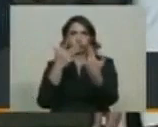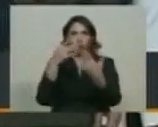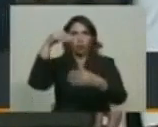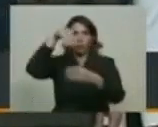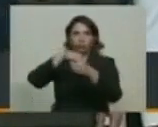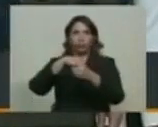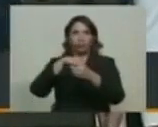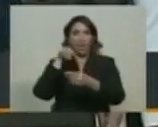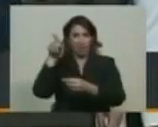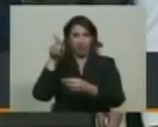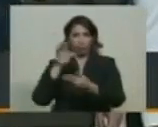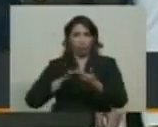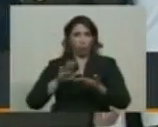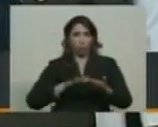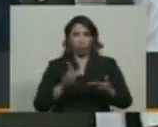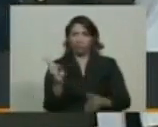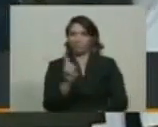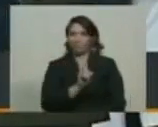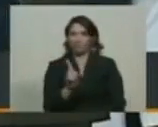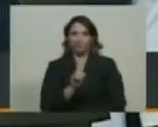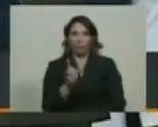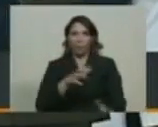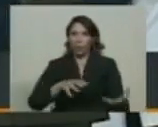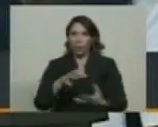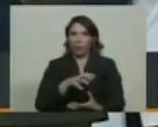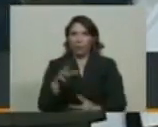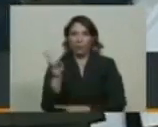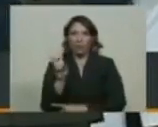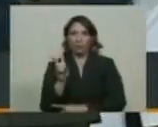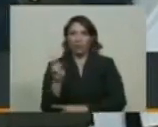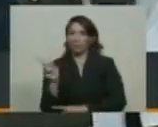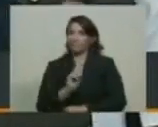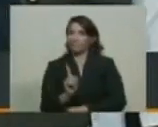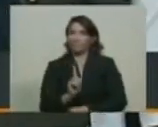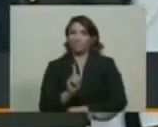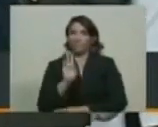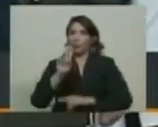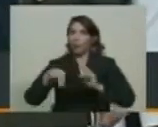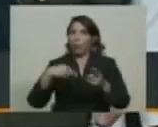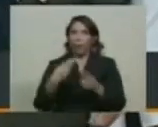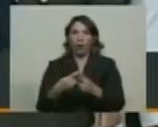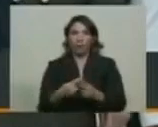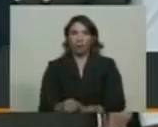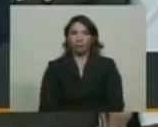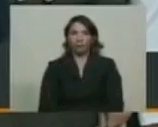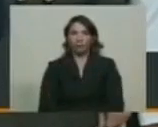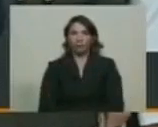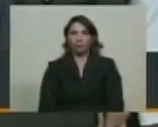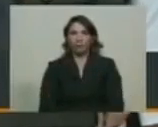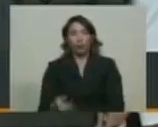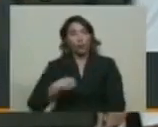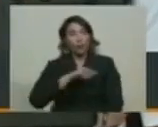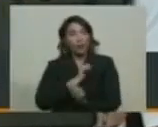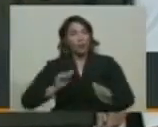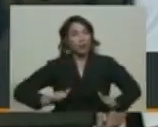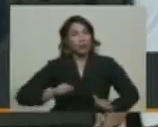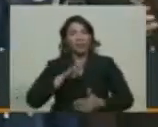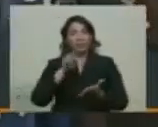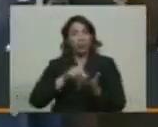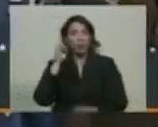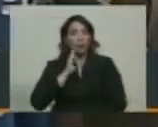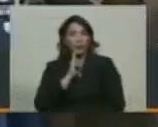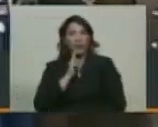solución para los problemas de Venezuela. Jamás. Pero nuestra Fuerza Armada Nacional Bolivariana tiene